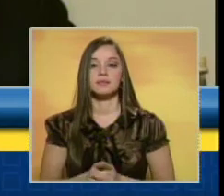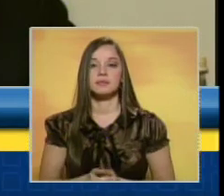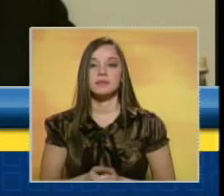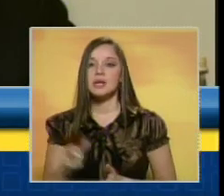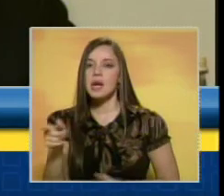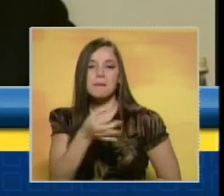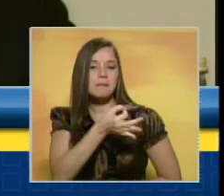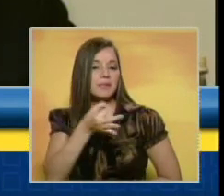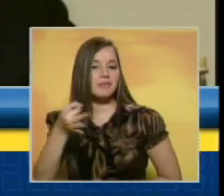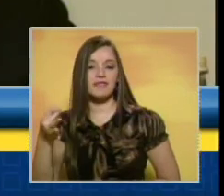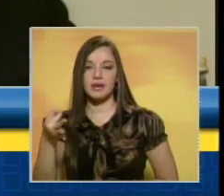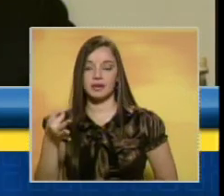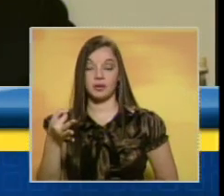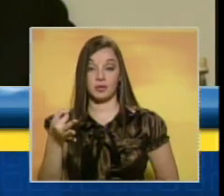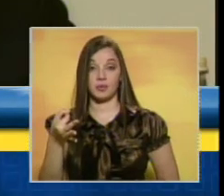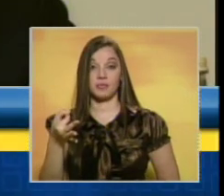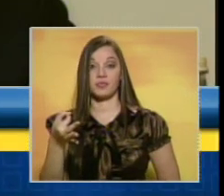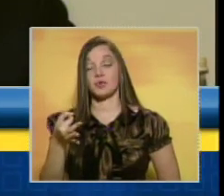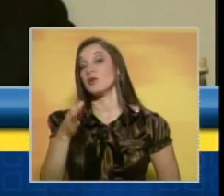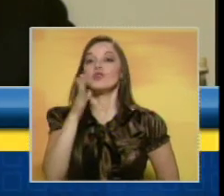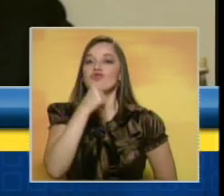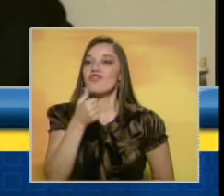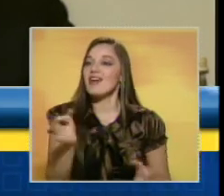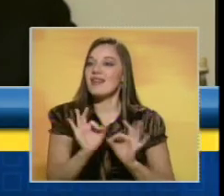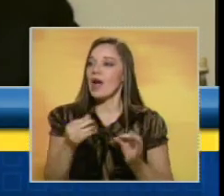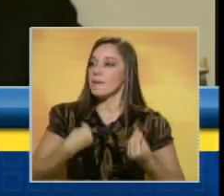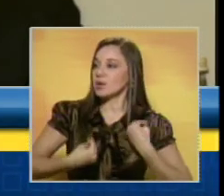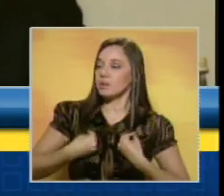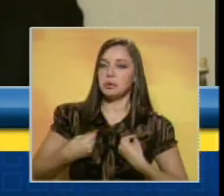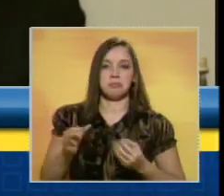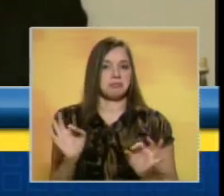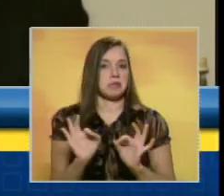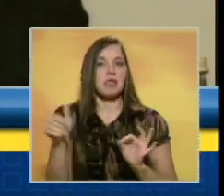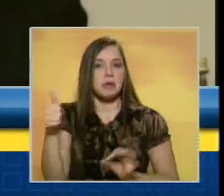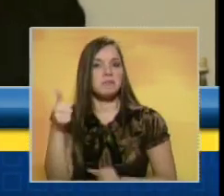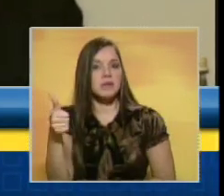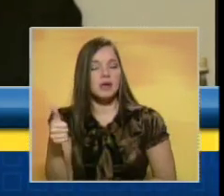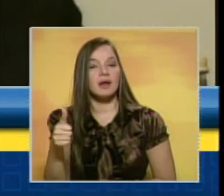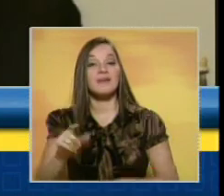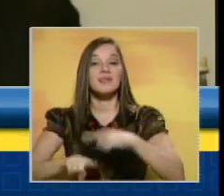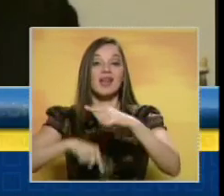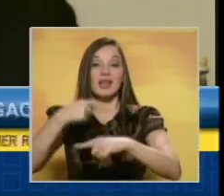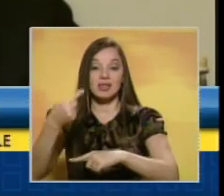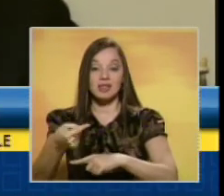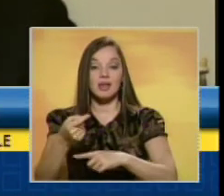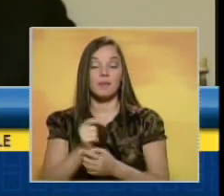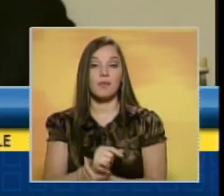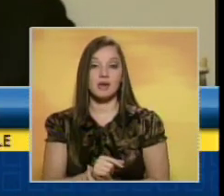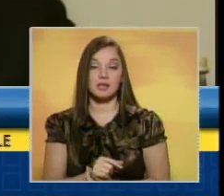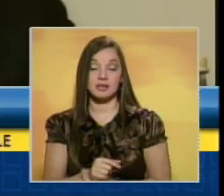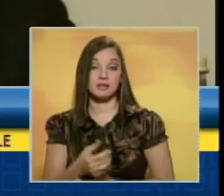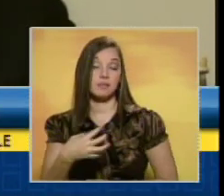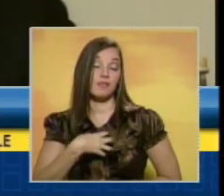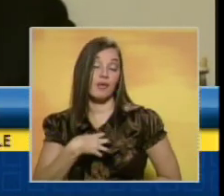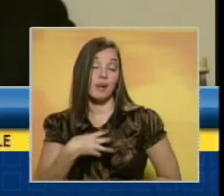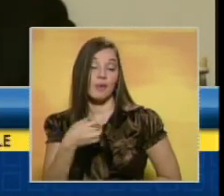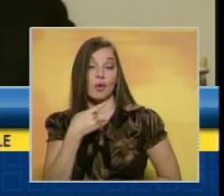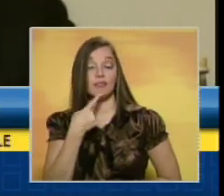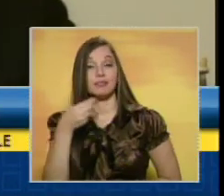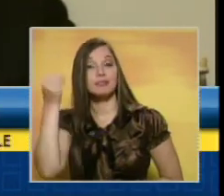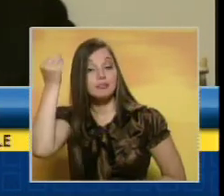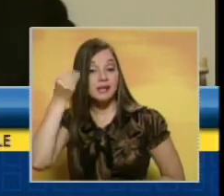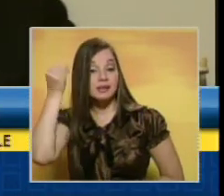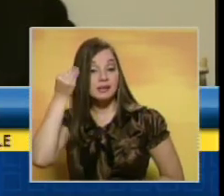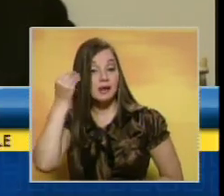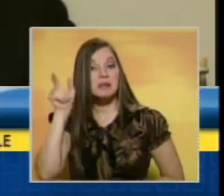era perfecta. No había nada de qué preocuparse. Un par de horas después de las conclusiones solamente podemos especular